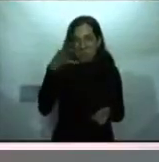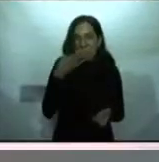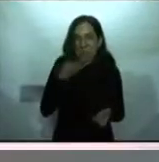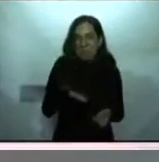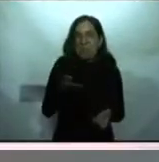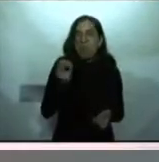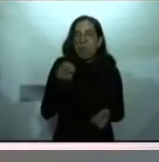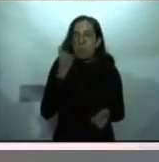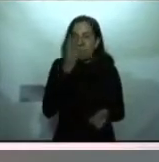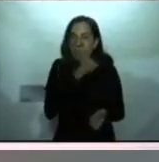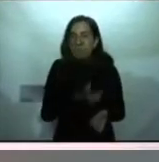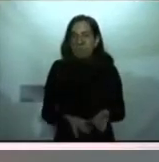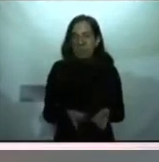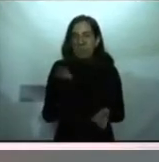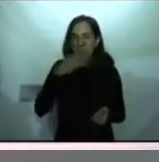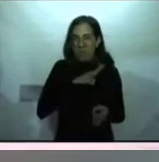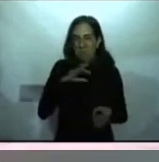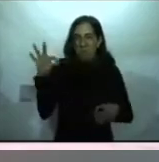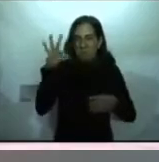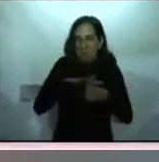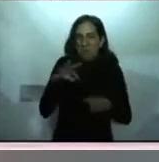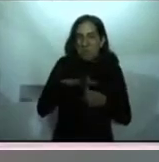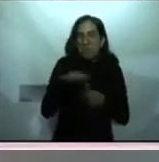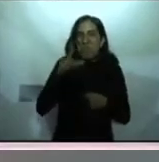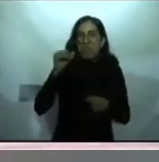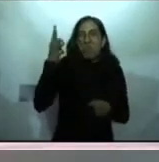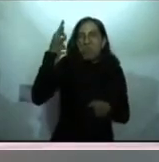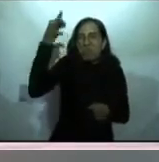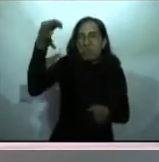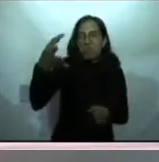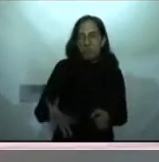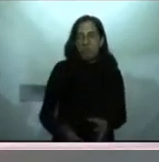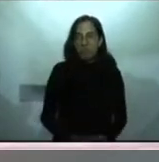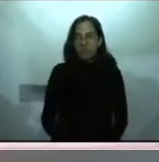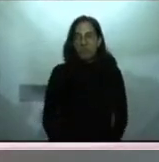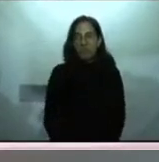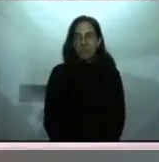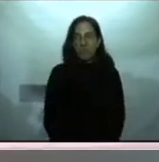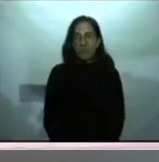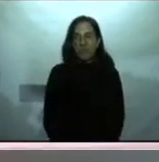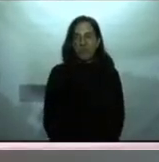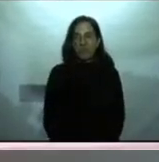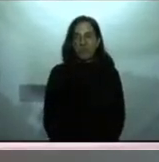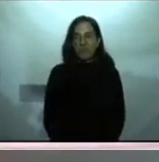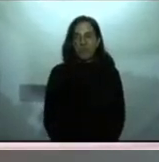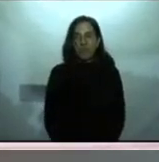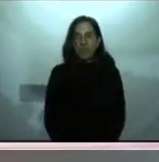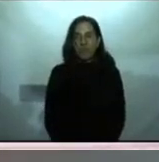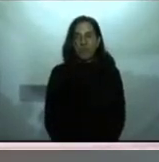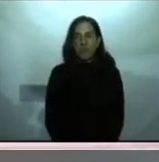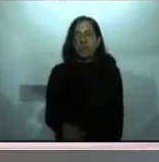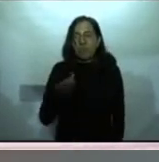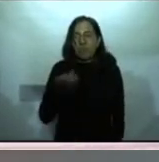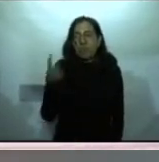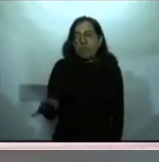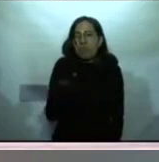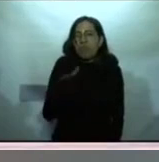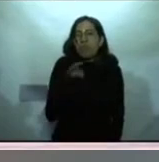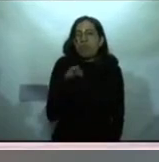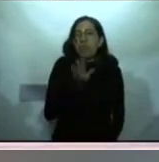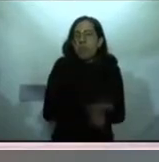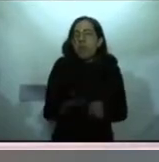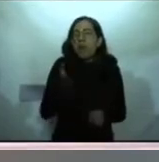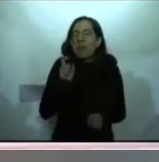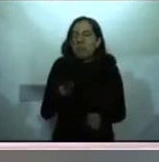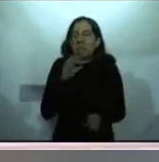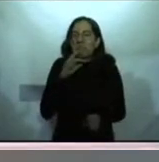¿Cómo garantizamos que avancemos en la democracia? Yo les pregunto a ustedes, ¿qué es